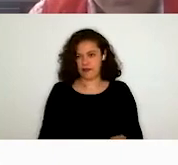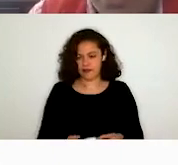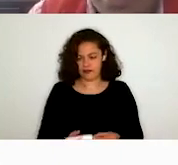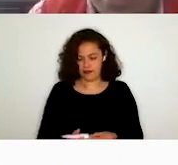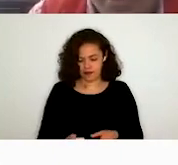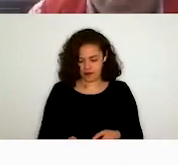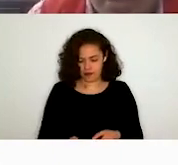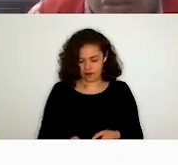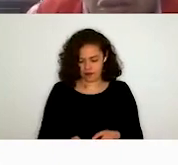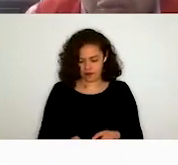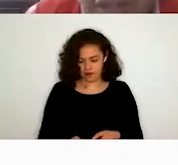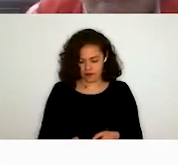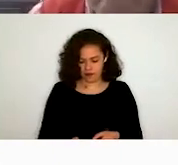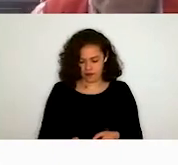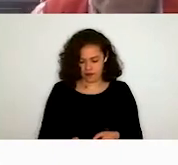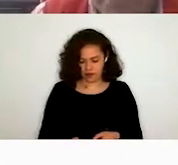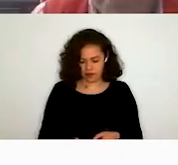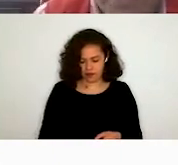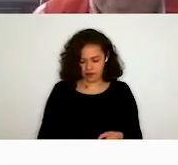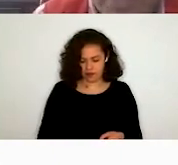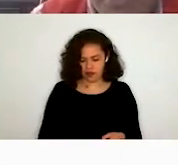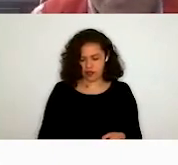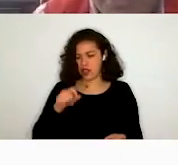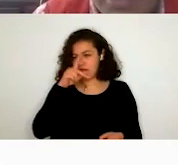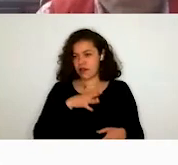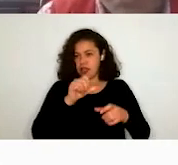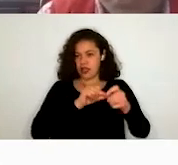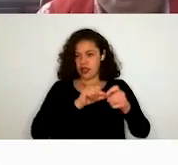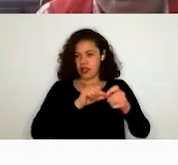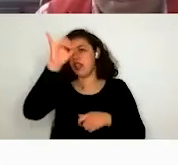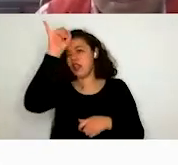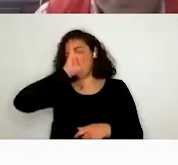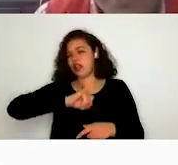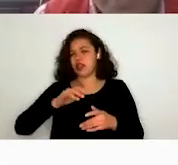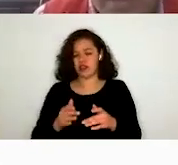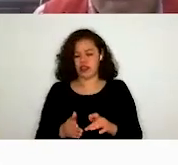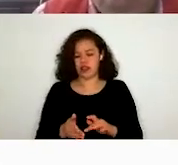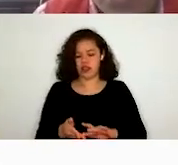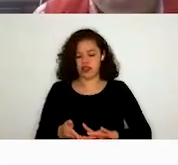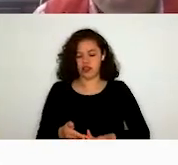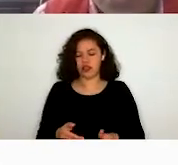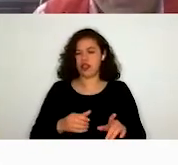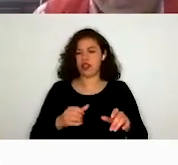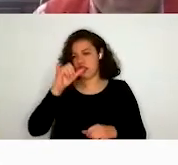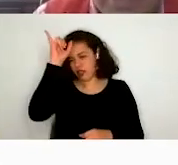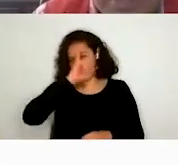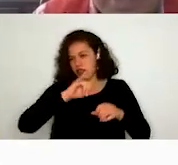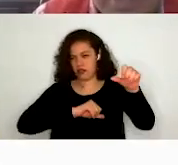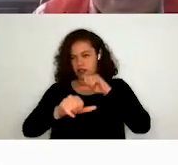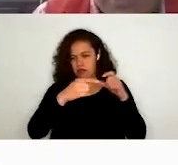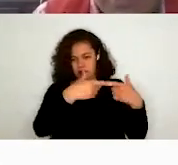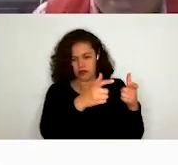También debemos de colocar el nombre de nuestro suplente, del jefe de brigada de primeros auxilios, con sus respectivos